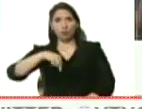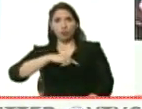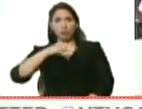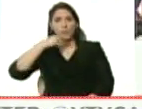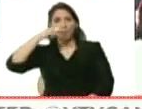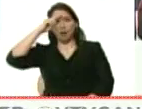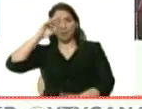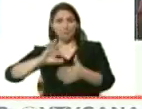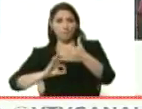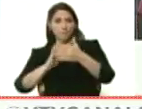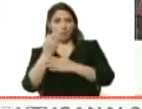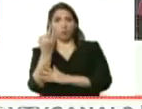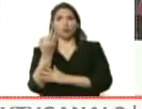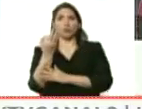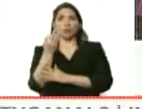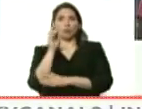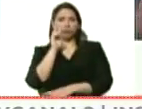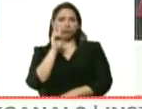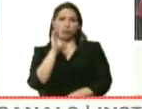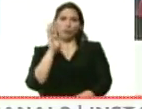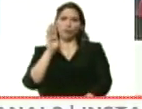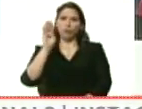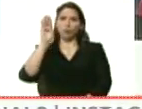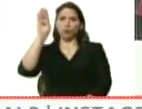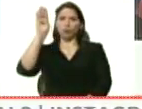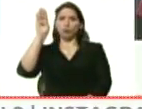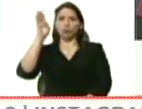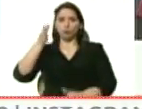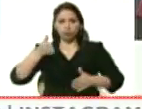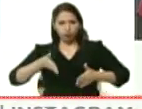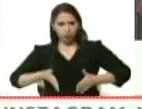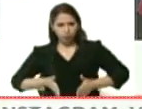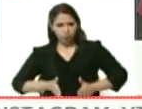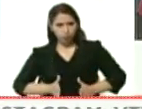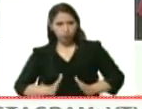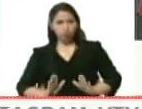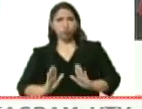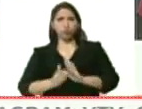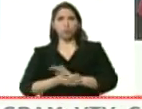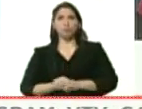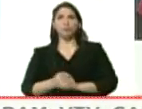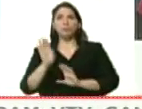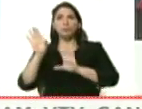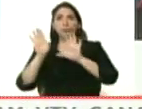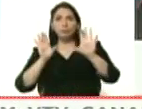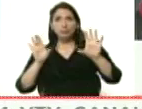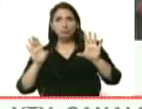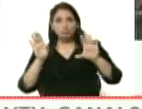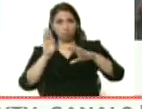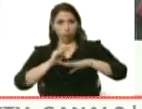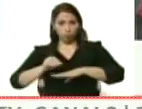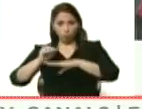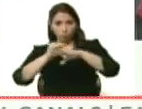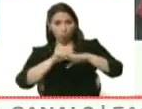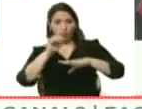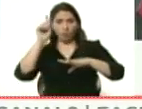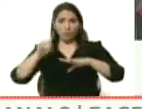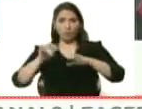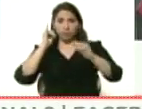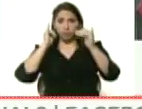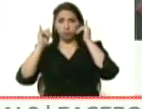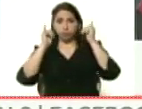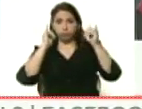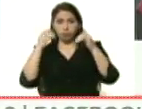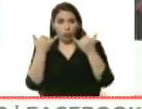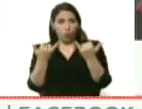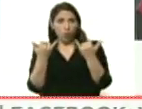fundador visualizando el futuro de las nacientes naciones. Nos convoca también la conmemoración que se lleva a